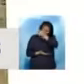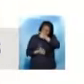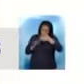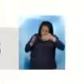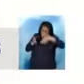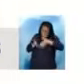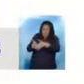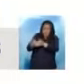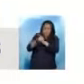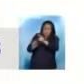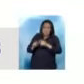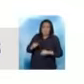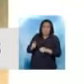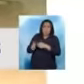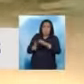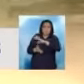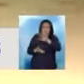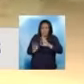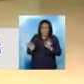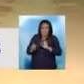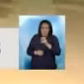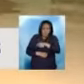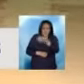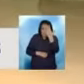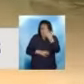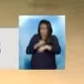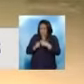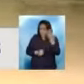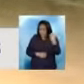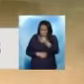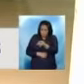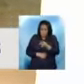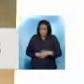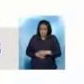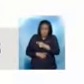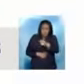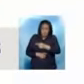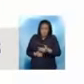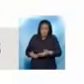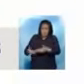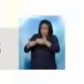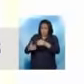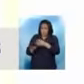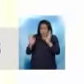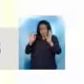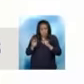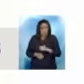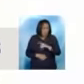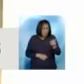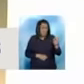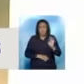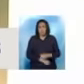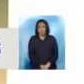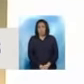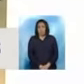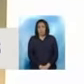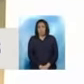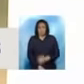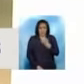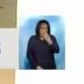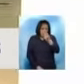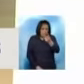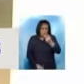ahí abajo de ese parque que nadie viene, que hicieron hace años, en vez de poner reforzar, todo se debe a eso. Ahí está. Mira